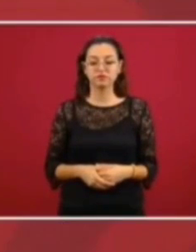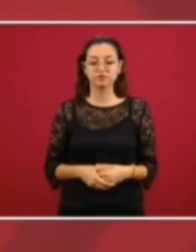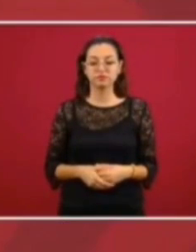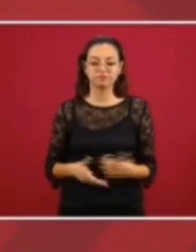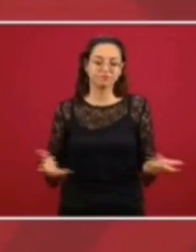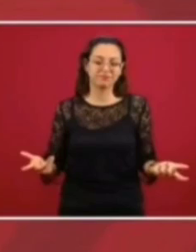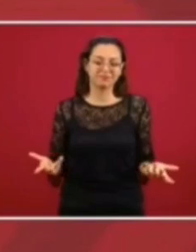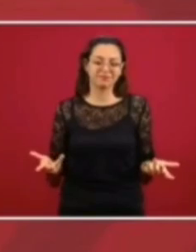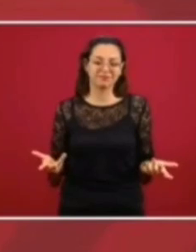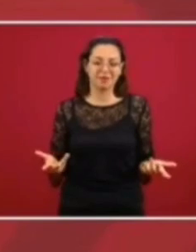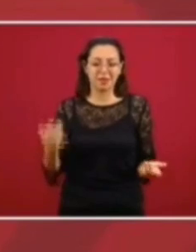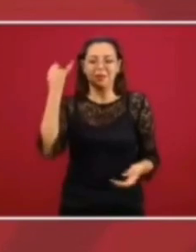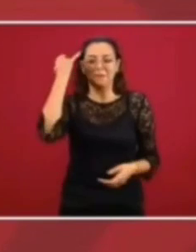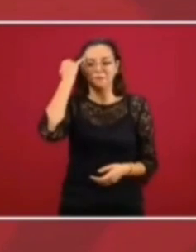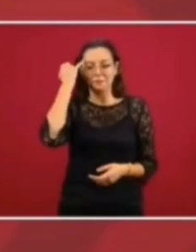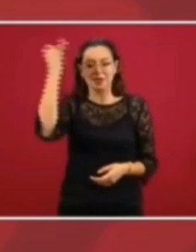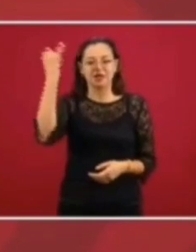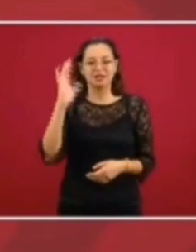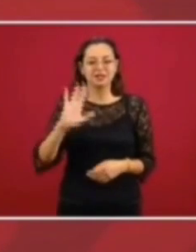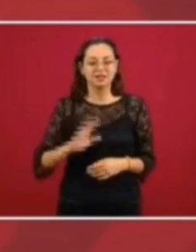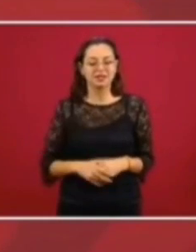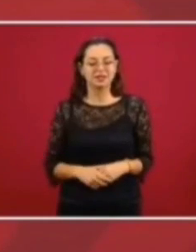ruin,